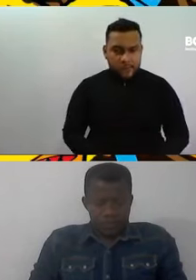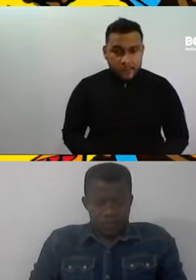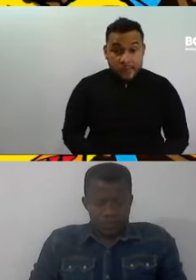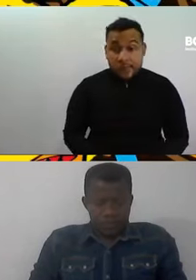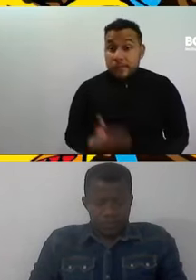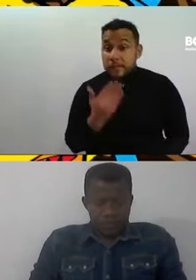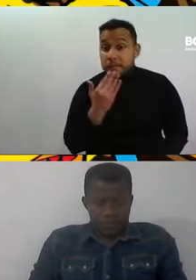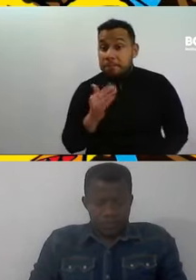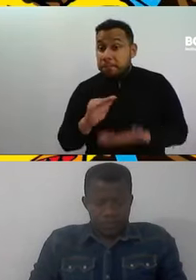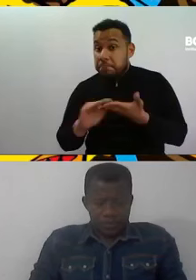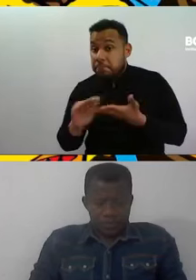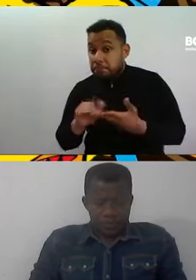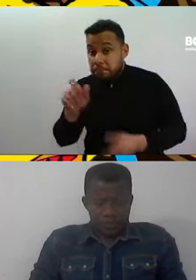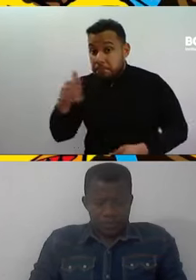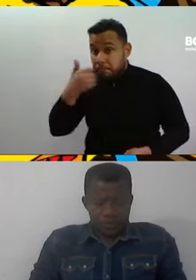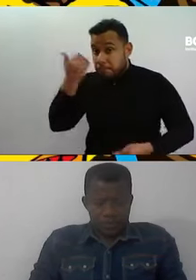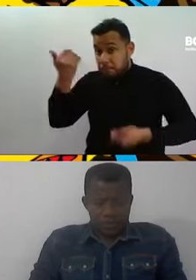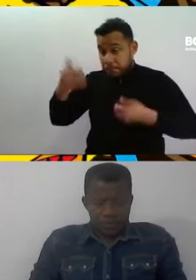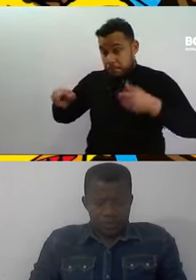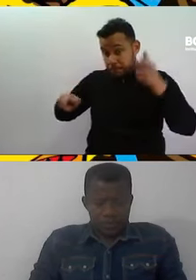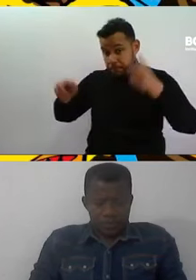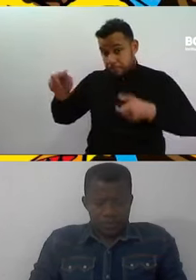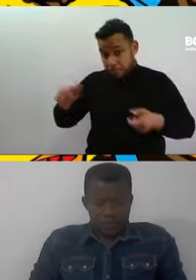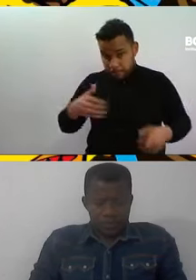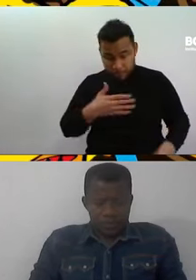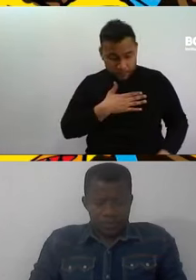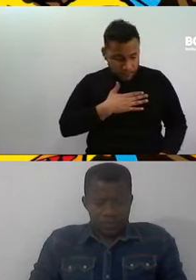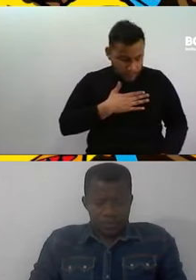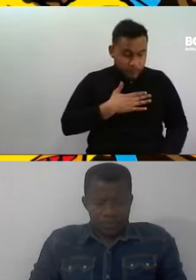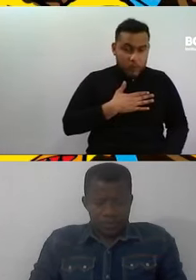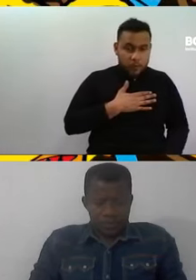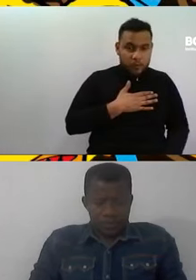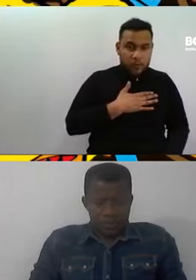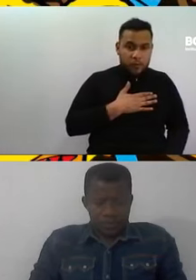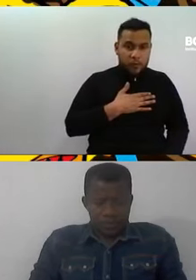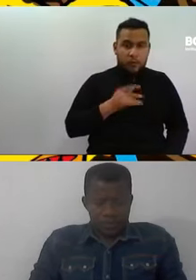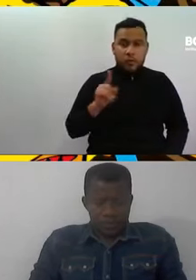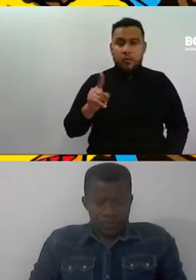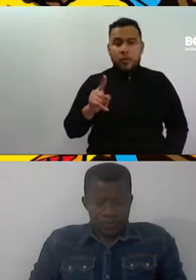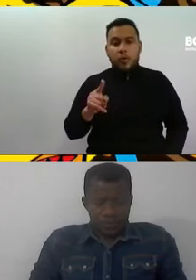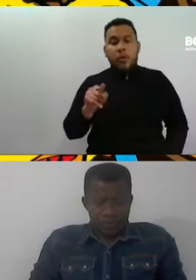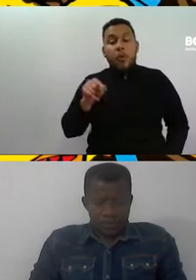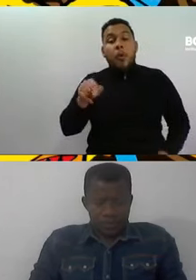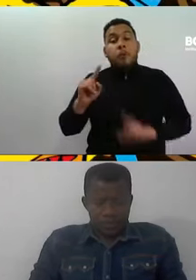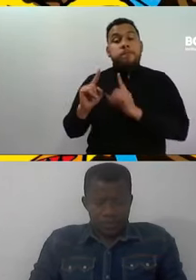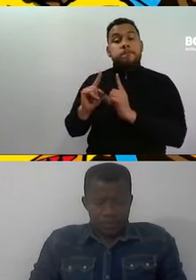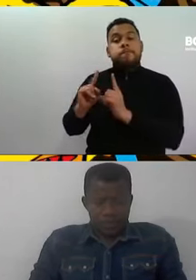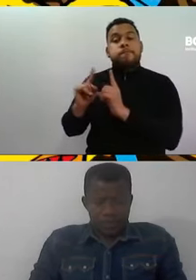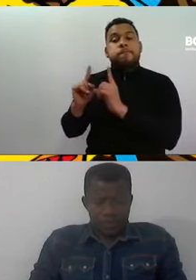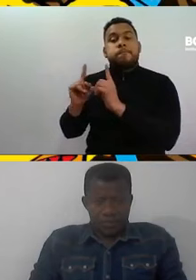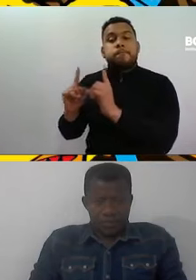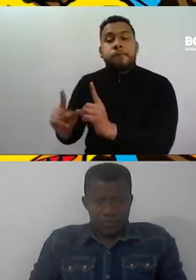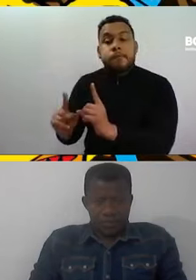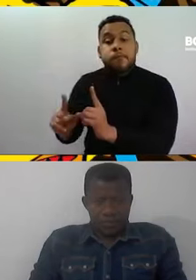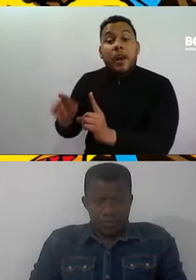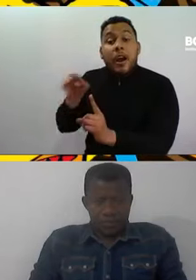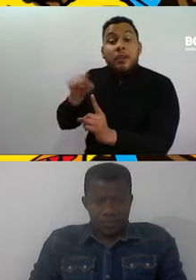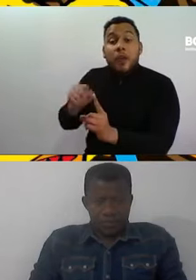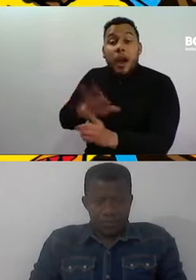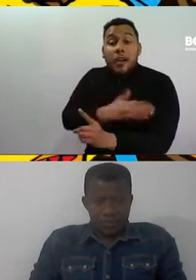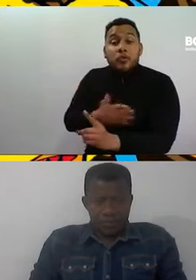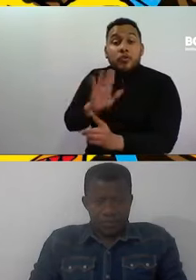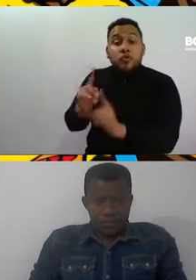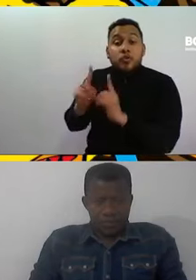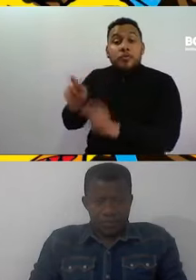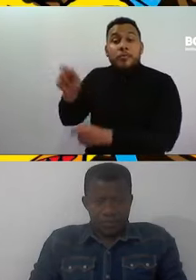de mis mayores, estoy interpretando uno de los ritos fúnebres palenquero. Gracias.